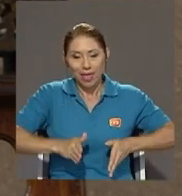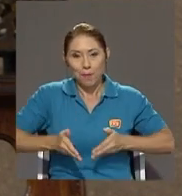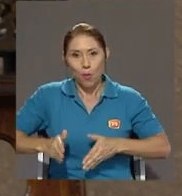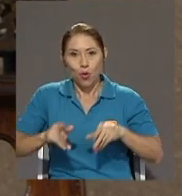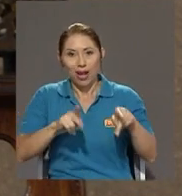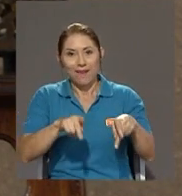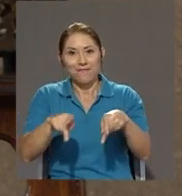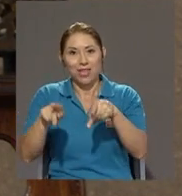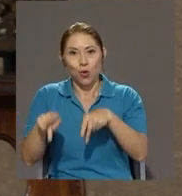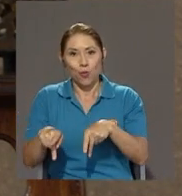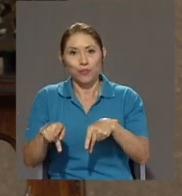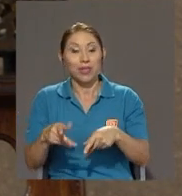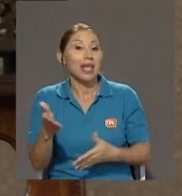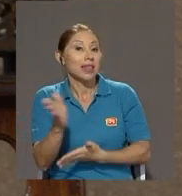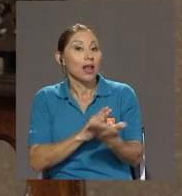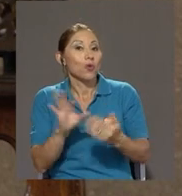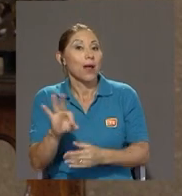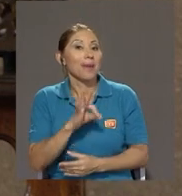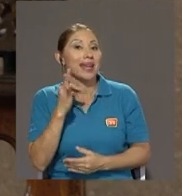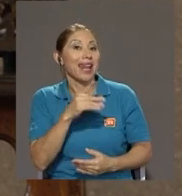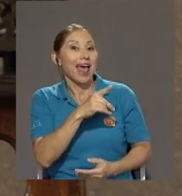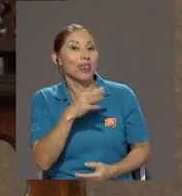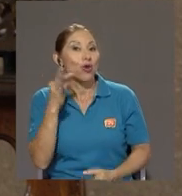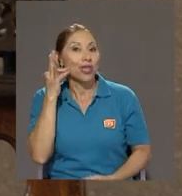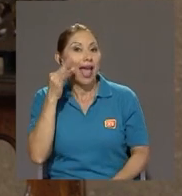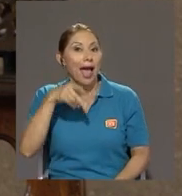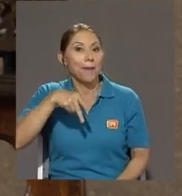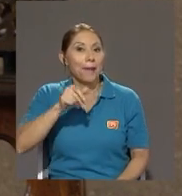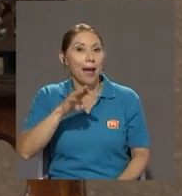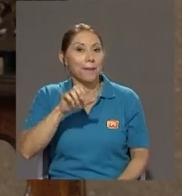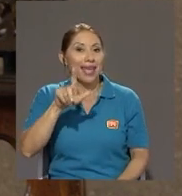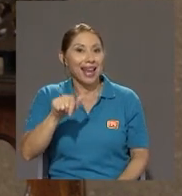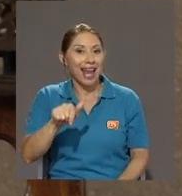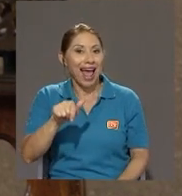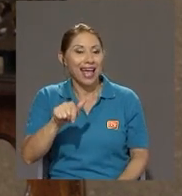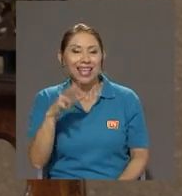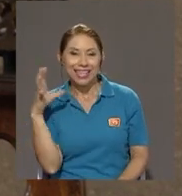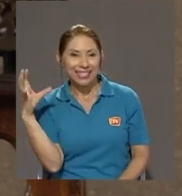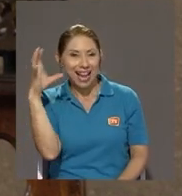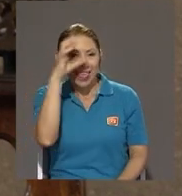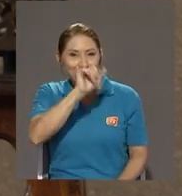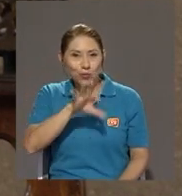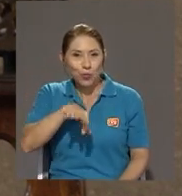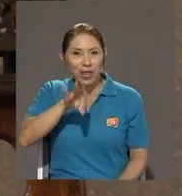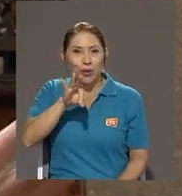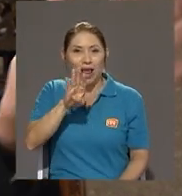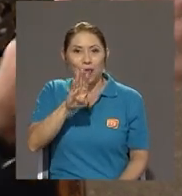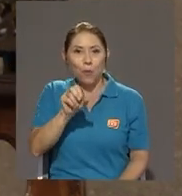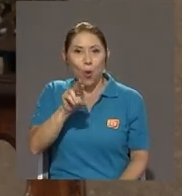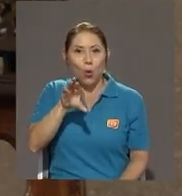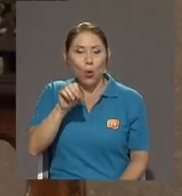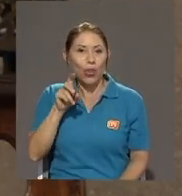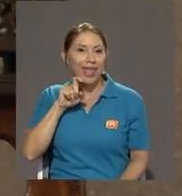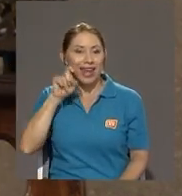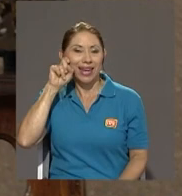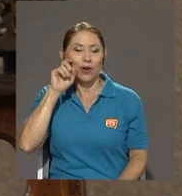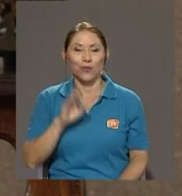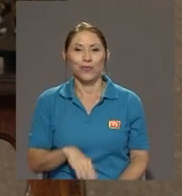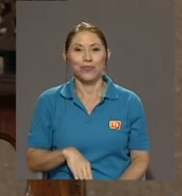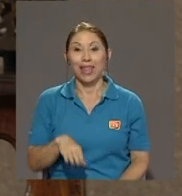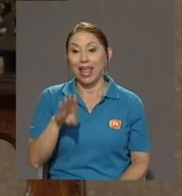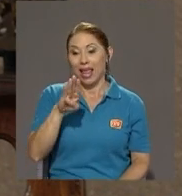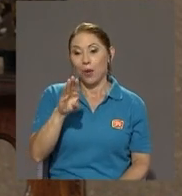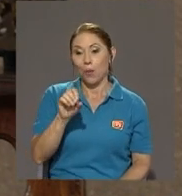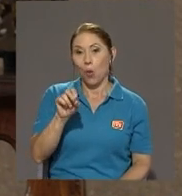doña Pamela es de alguna manera la descubridora del bono de género. Y muy rápidamente, el